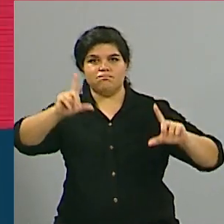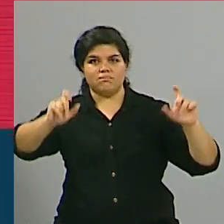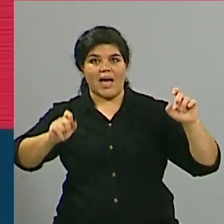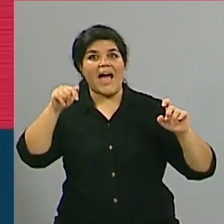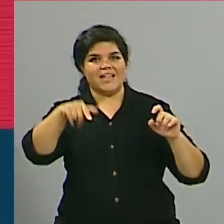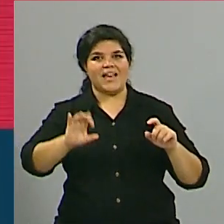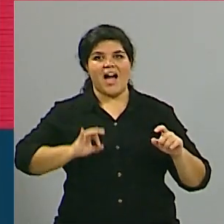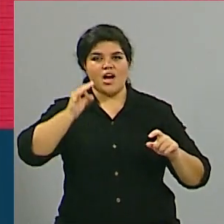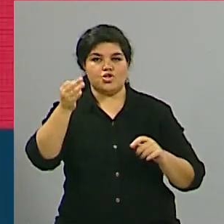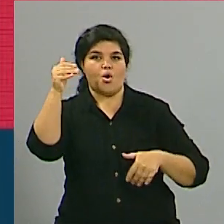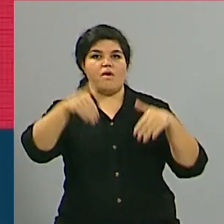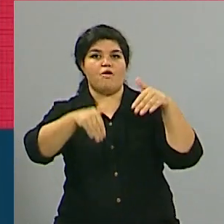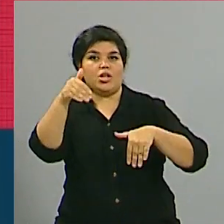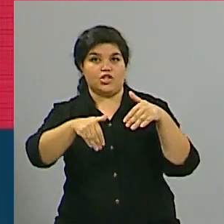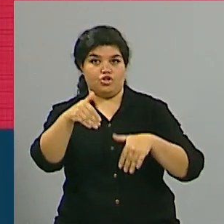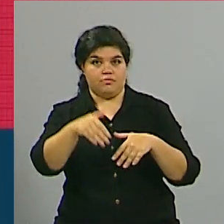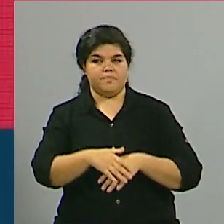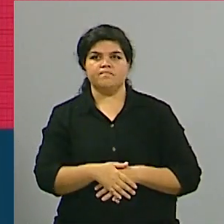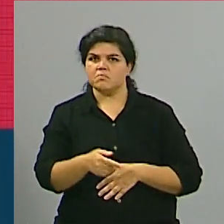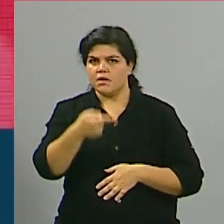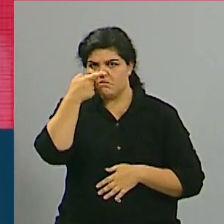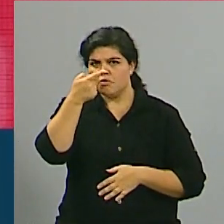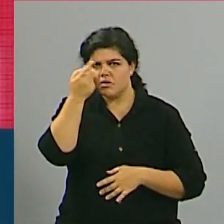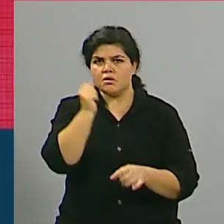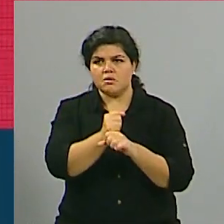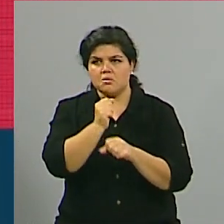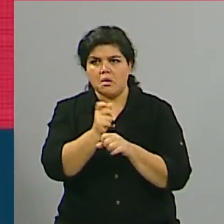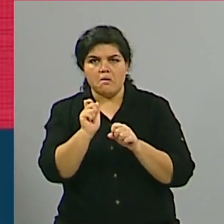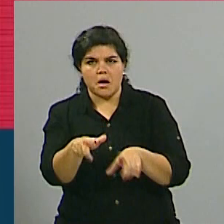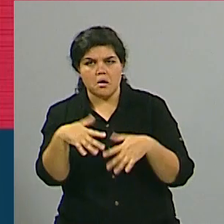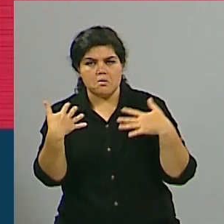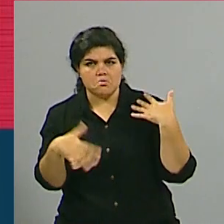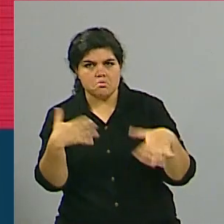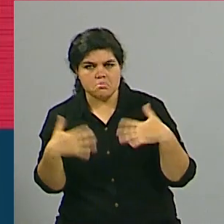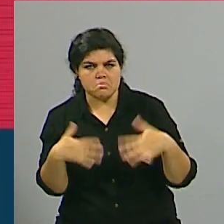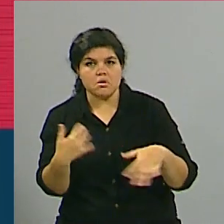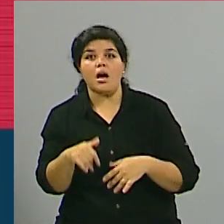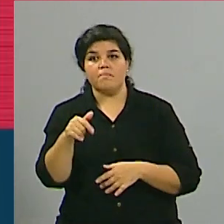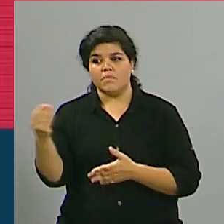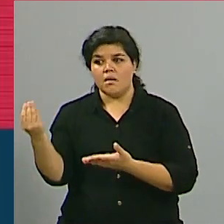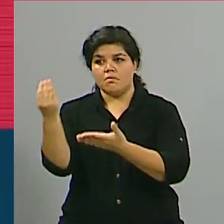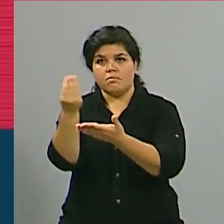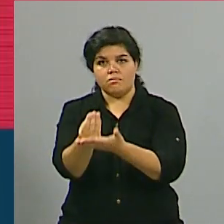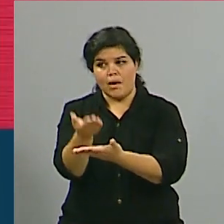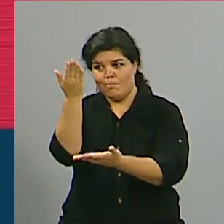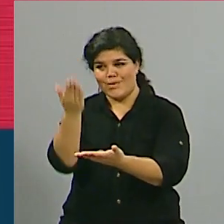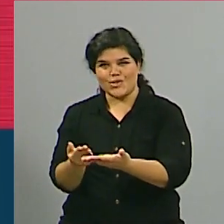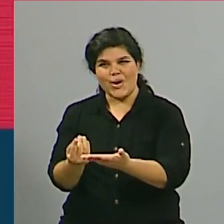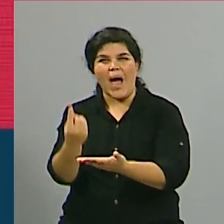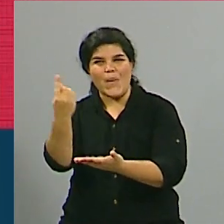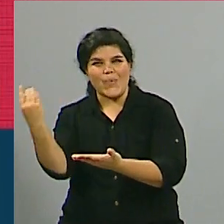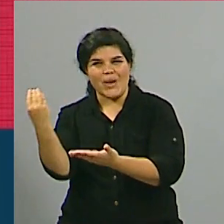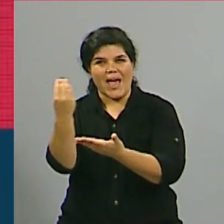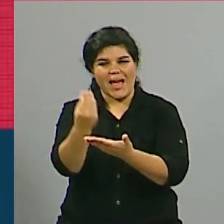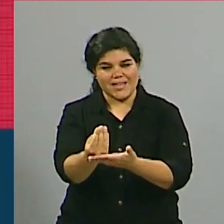este año electoral. Es un trabajo muy interesante que han llevado adelante. Vamos a estar hablando con uno de los representantes